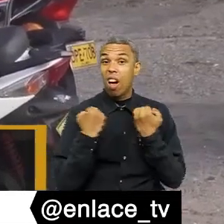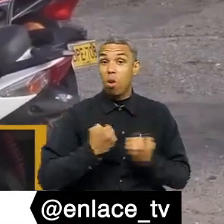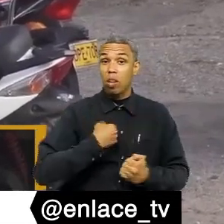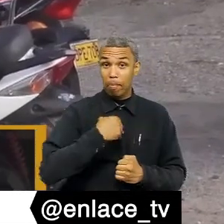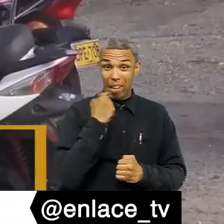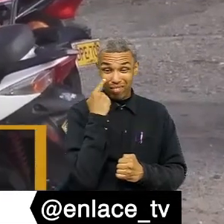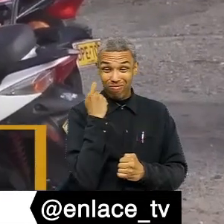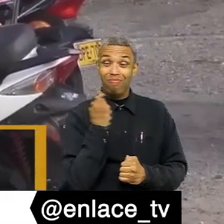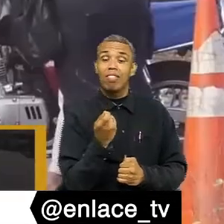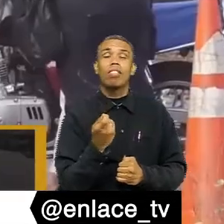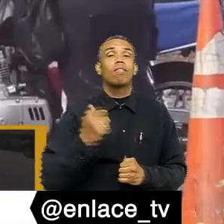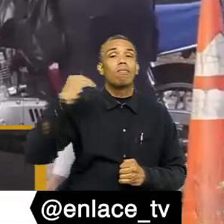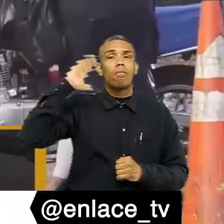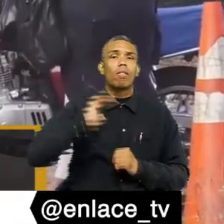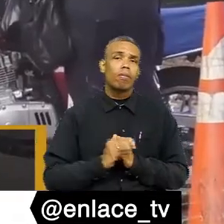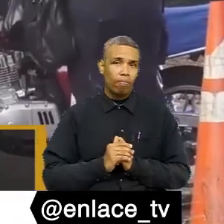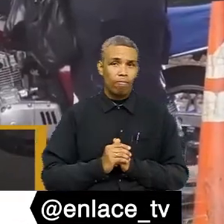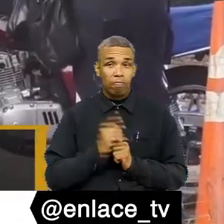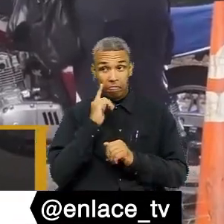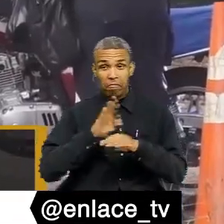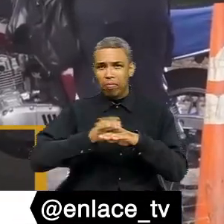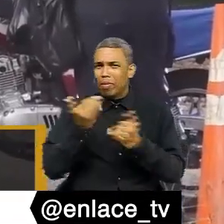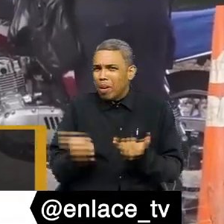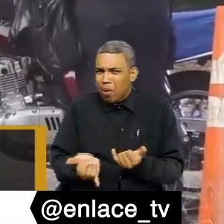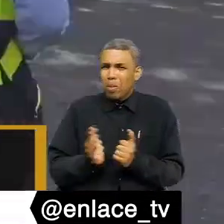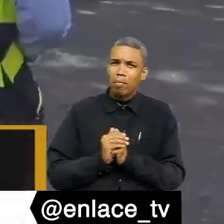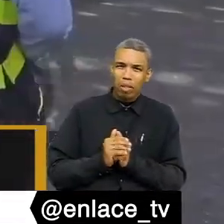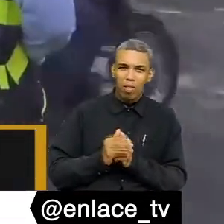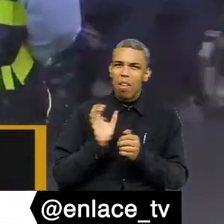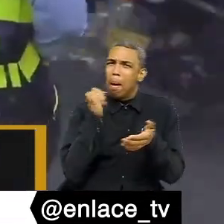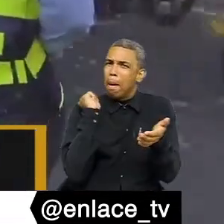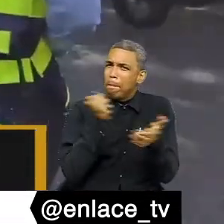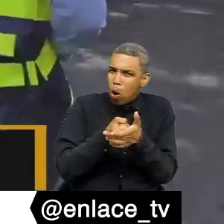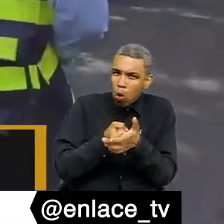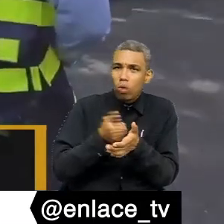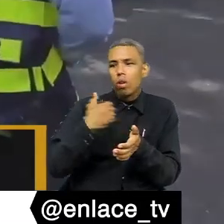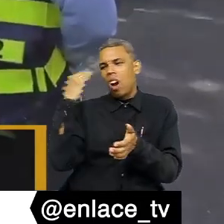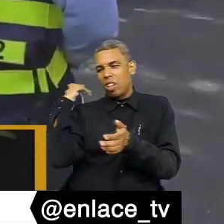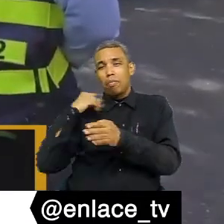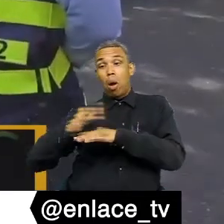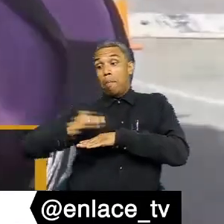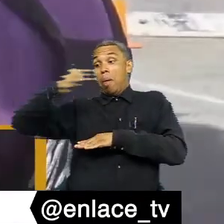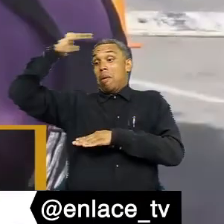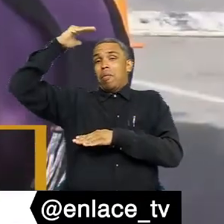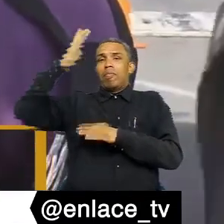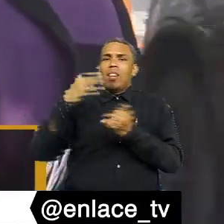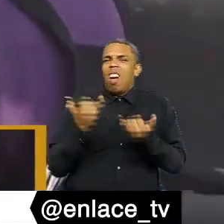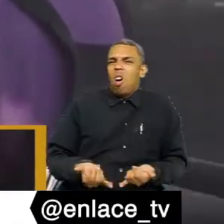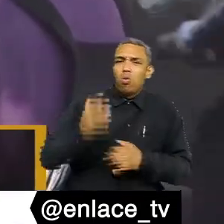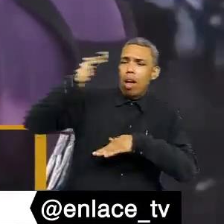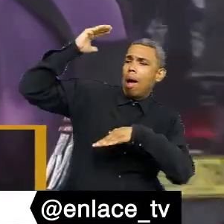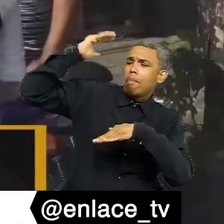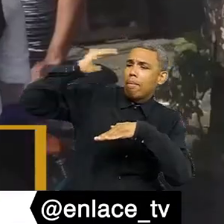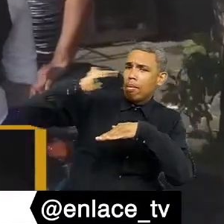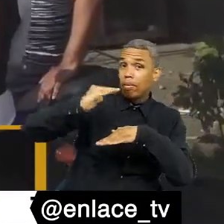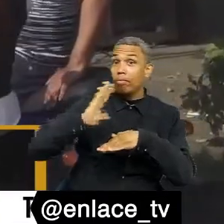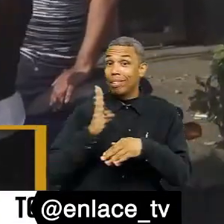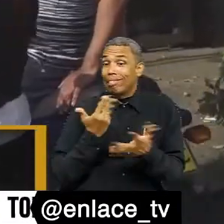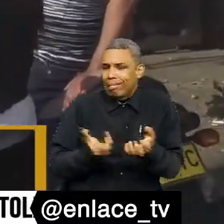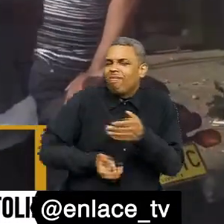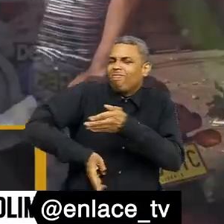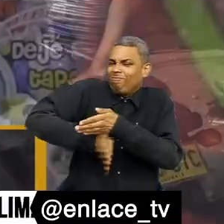de accidentalidad que han disminuido en la ciudad, concientizando así a los conductores para evitar sanciones por embriaguez, ya que superan los costos para